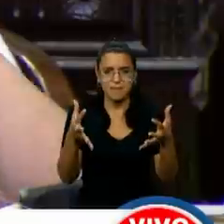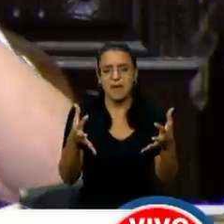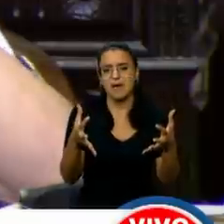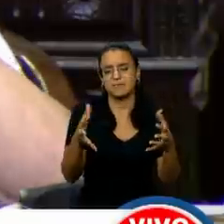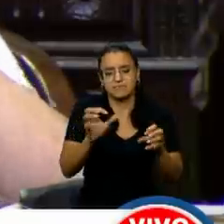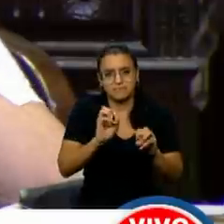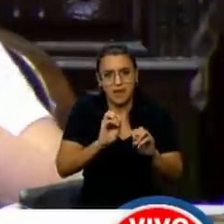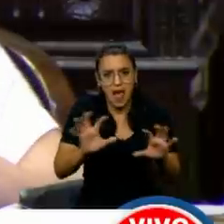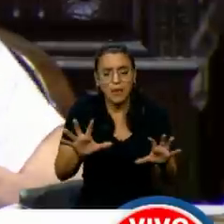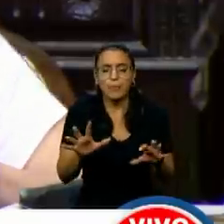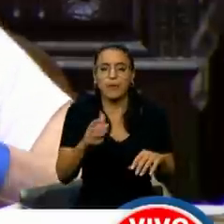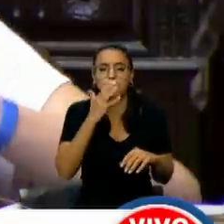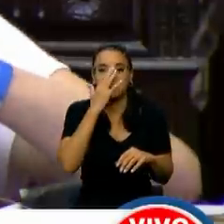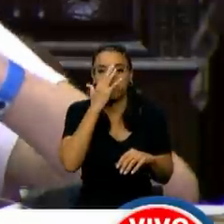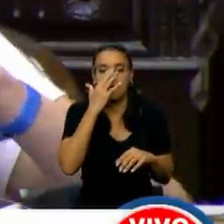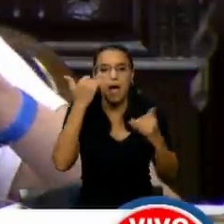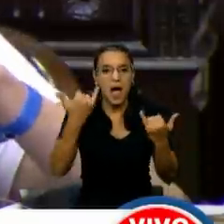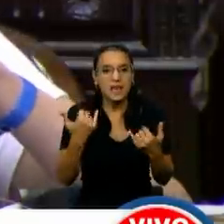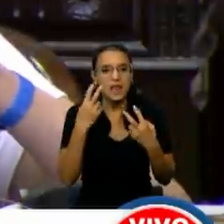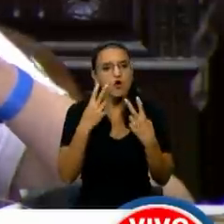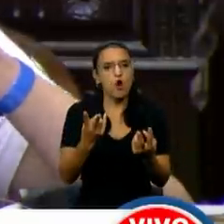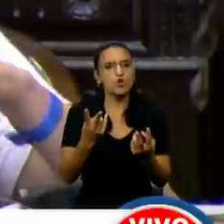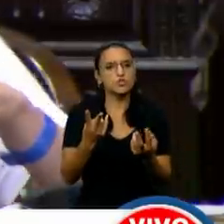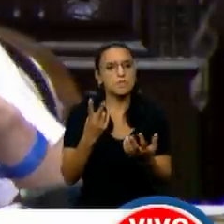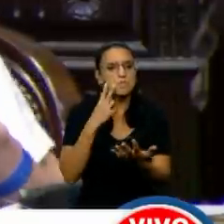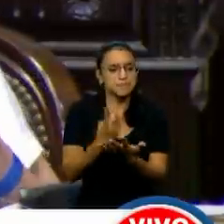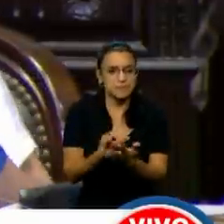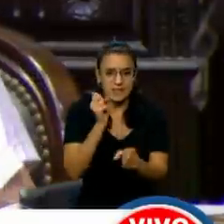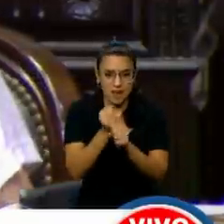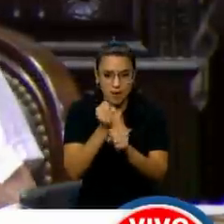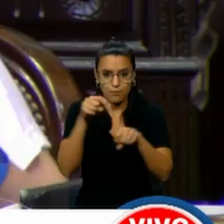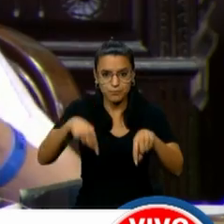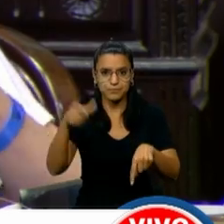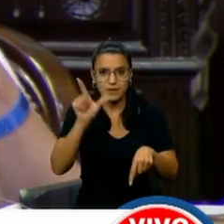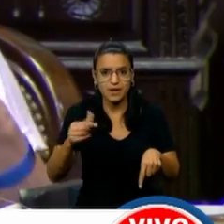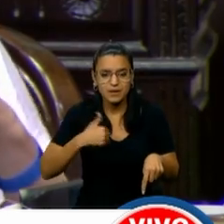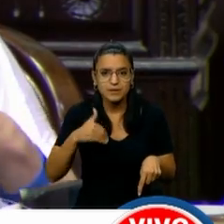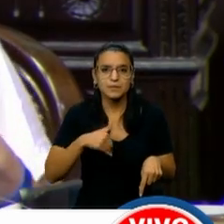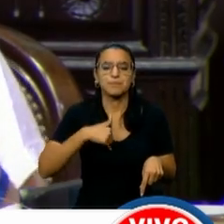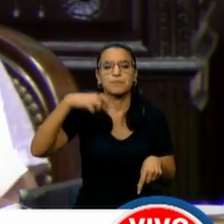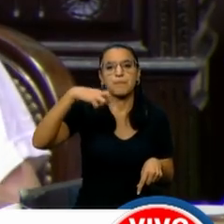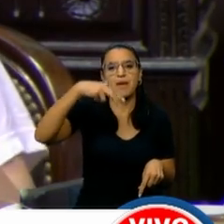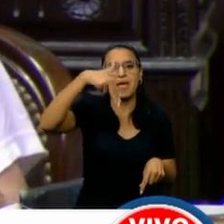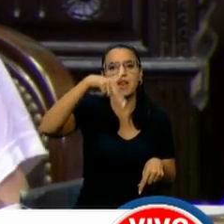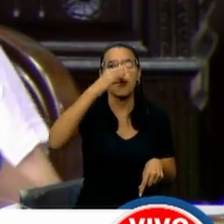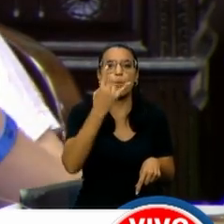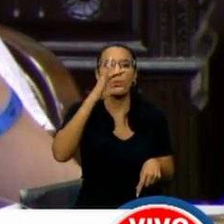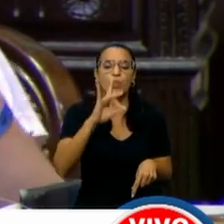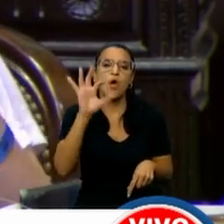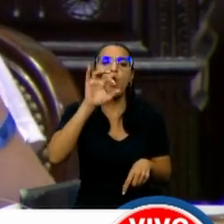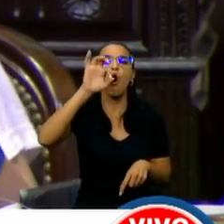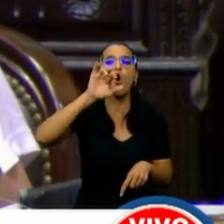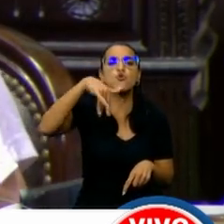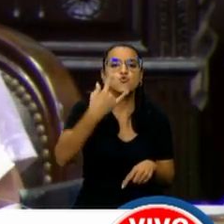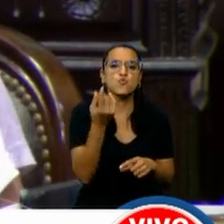extrema hay un reconocimiento de la tarea de nuestro país en términos del perú de onu-mujeres digo